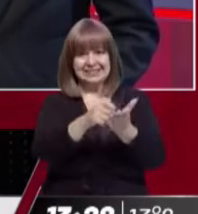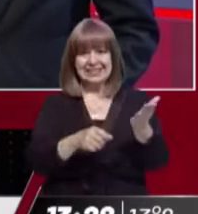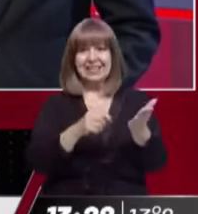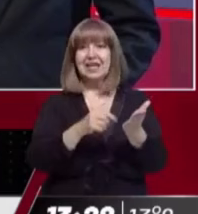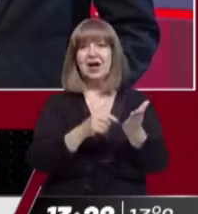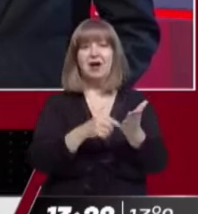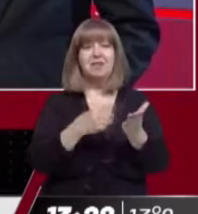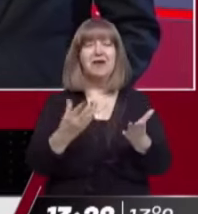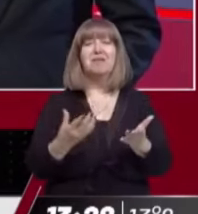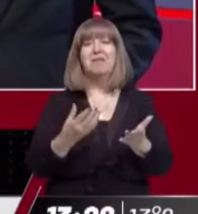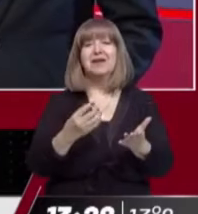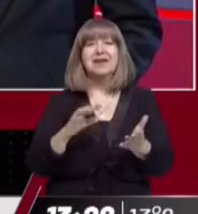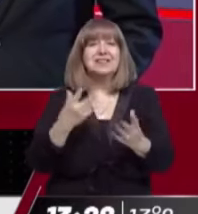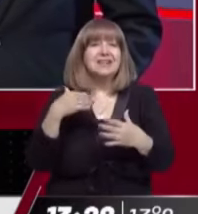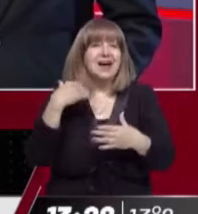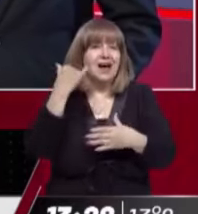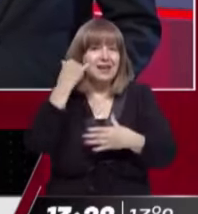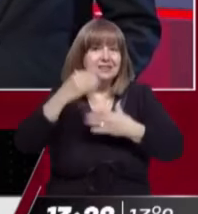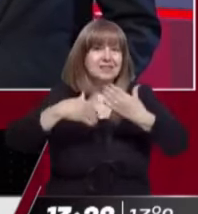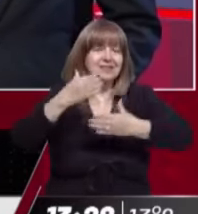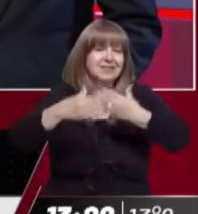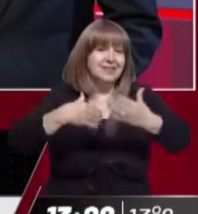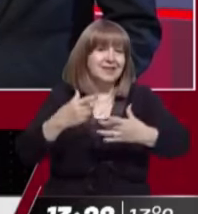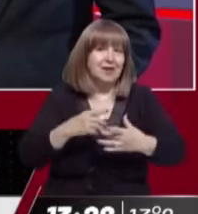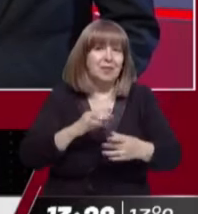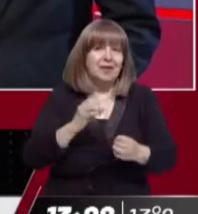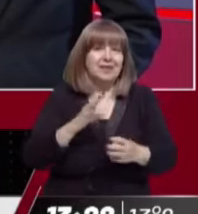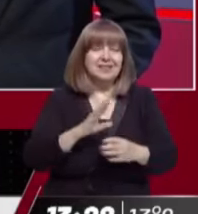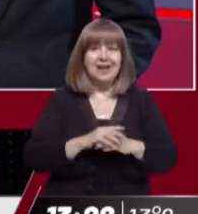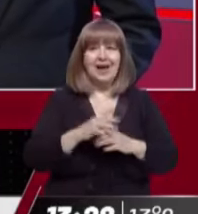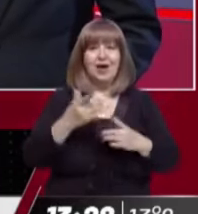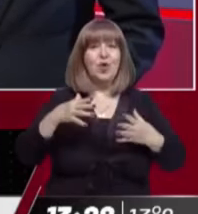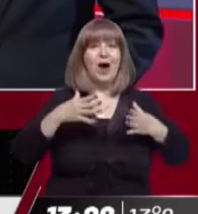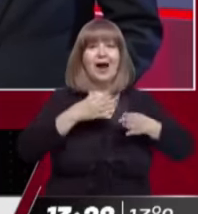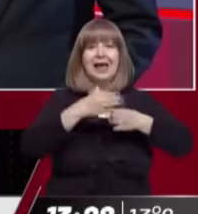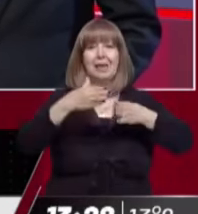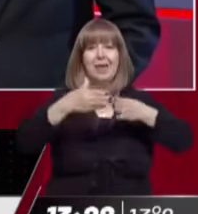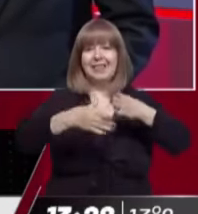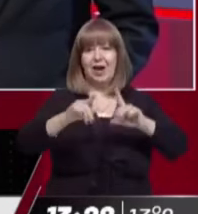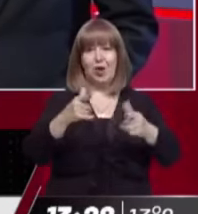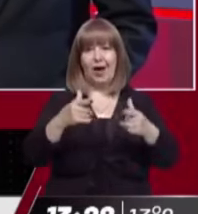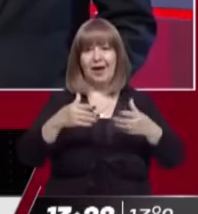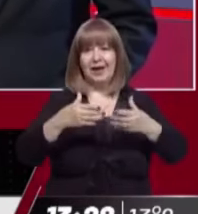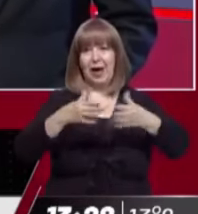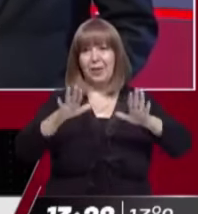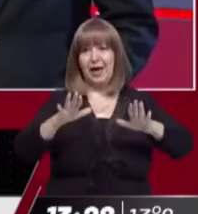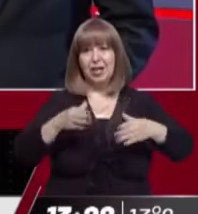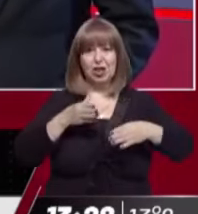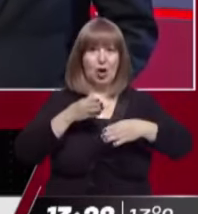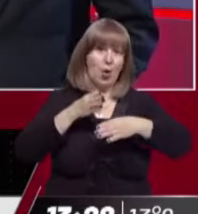en esta vorágine cotidiana al curso de la paciencia. No hay límites, ¿o no? No hay límites, para nada. Para nada, se puede hacer lo que uno quiera.